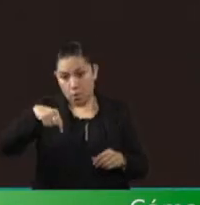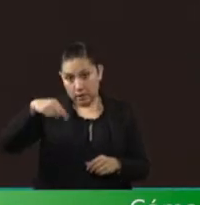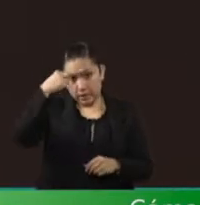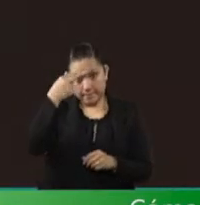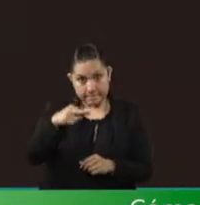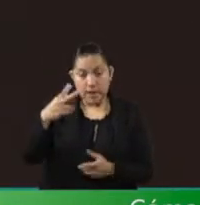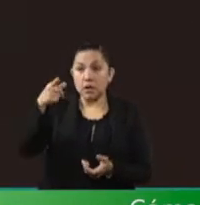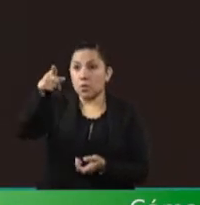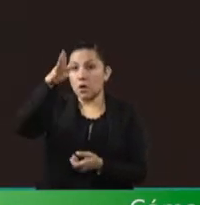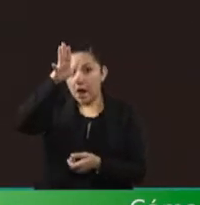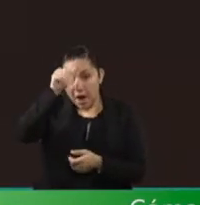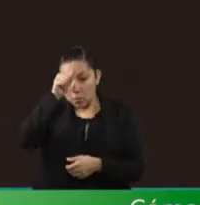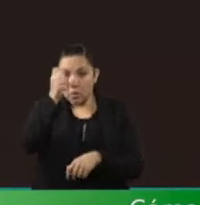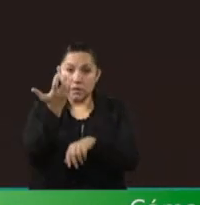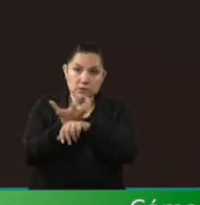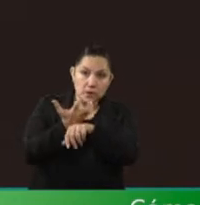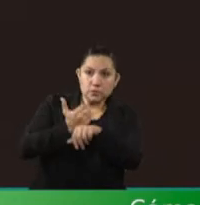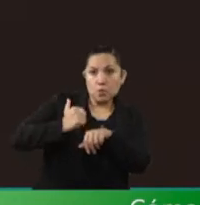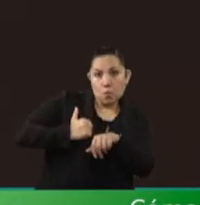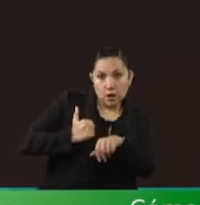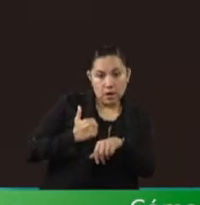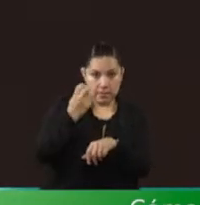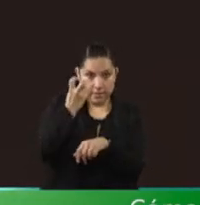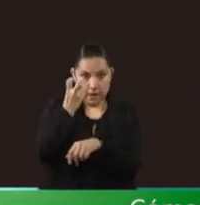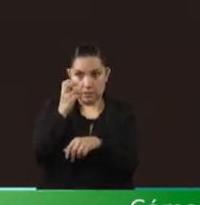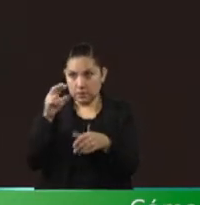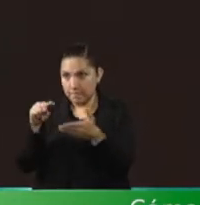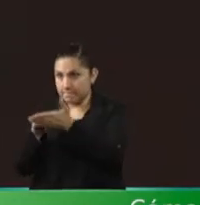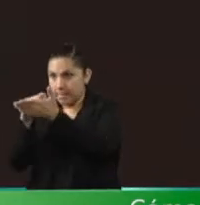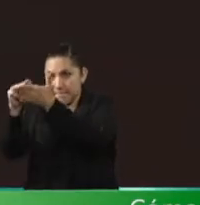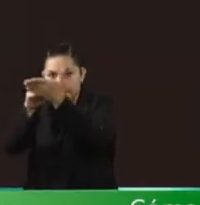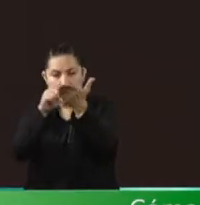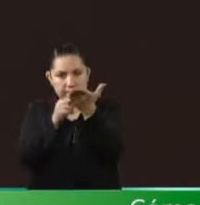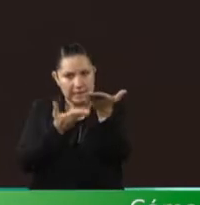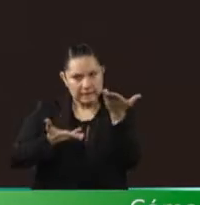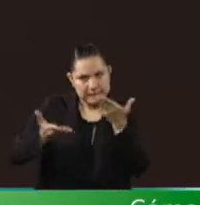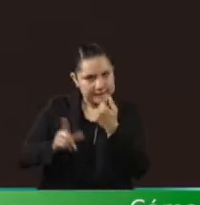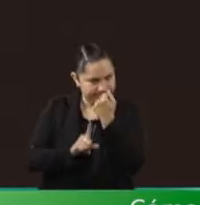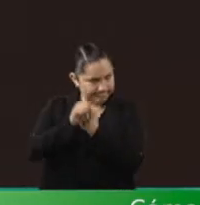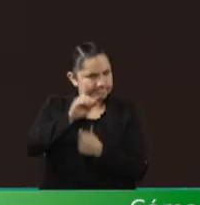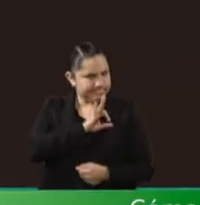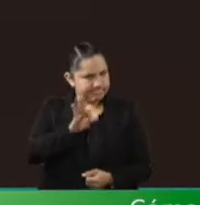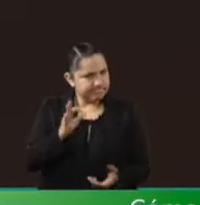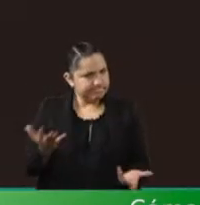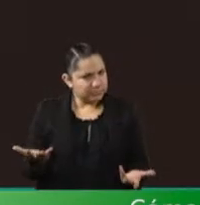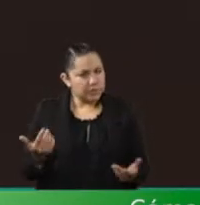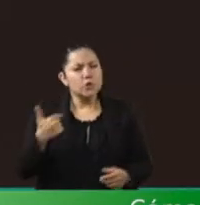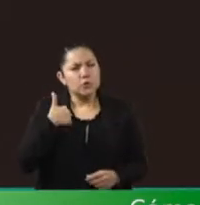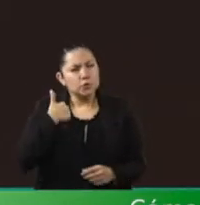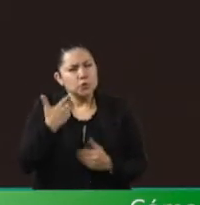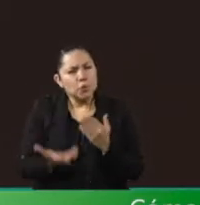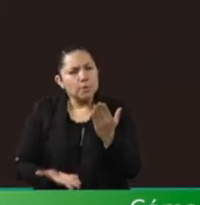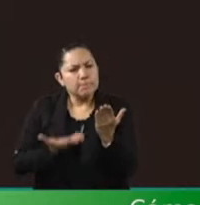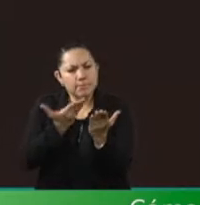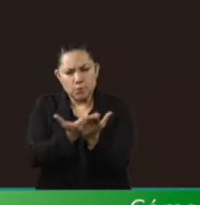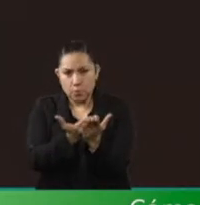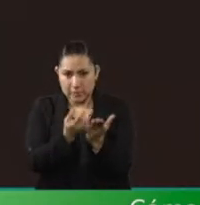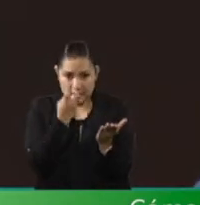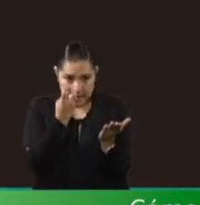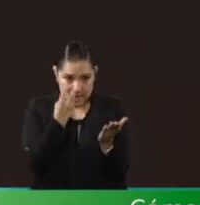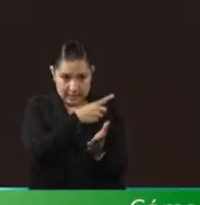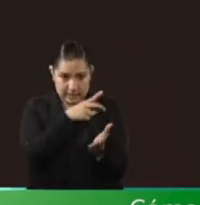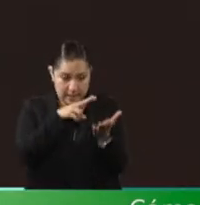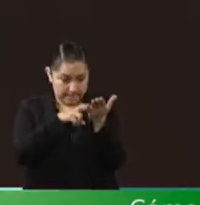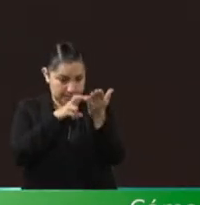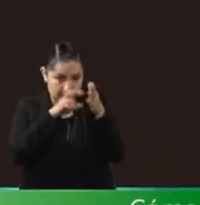Unidos hoy presento esta reserva para que se establezca que la generación de energía Desde luego por medio de combustibles fósiles no